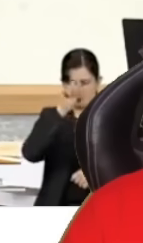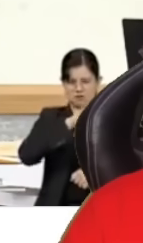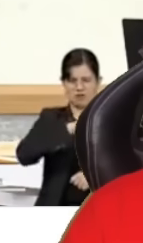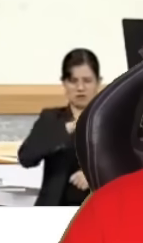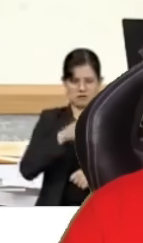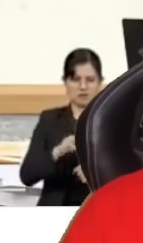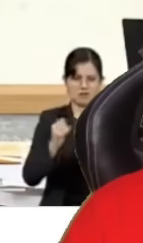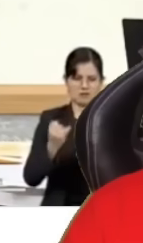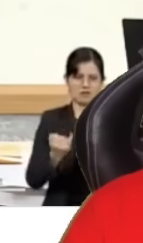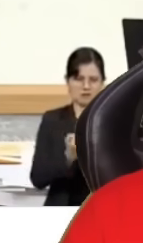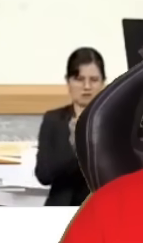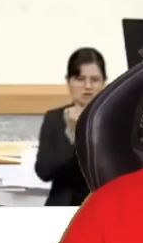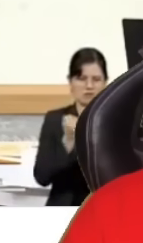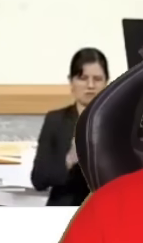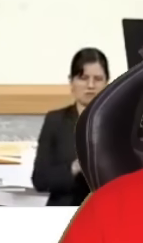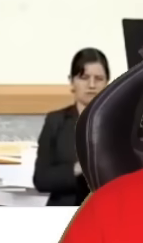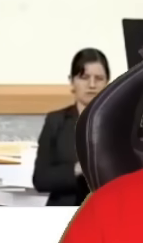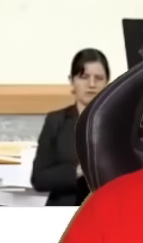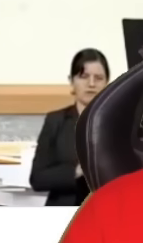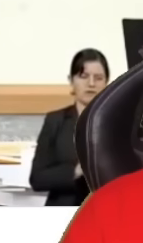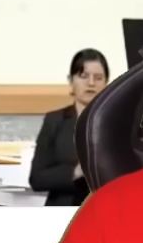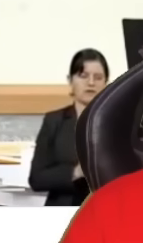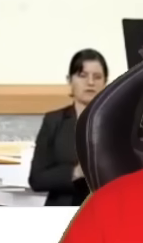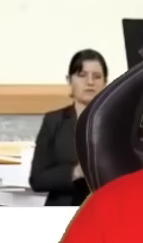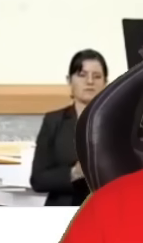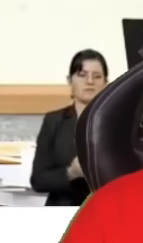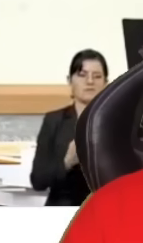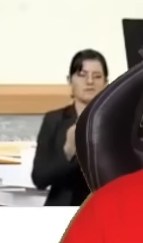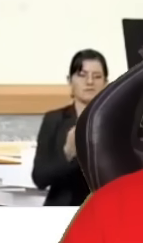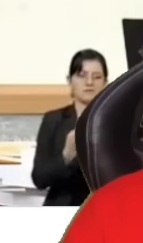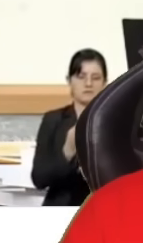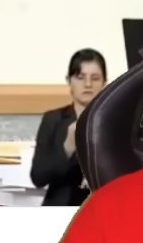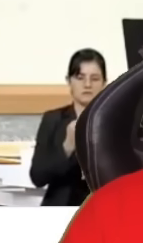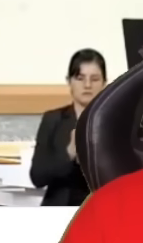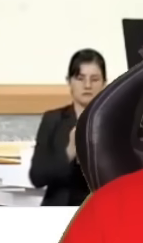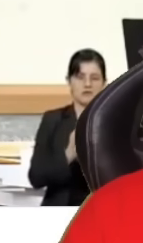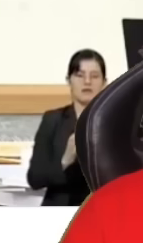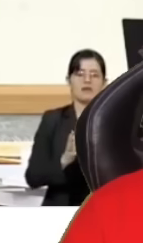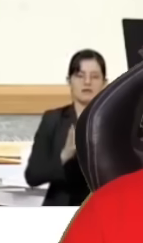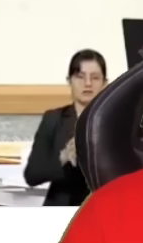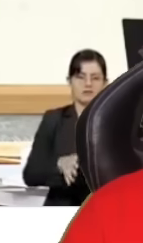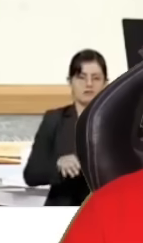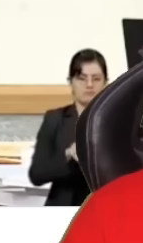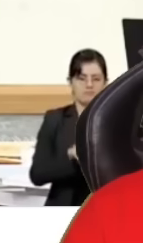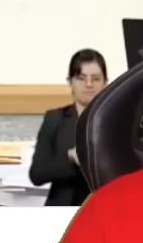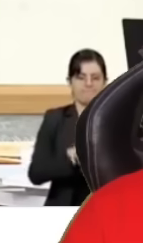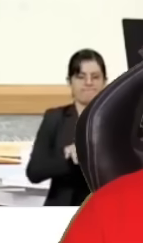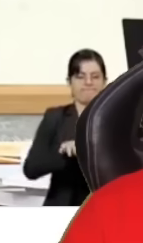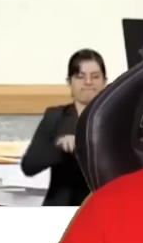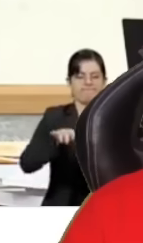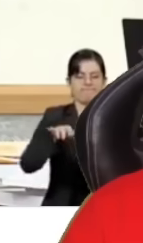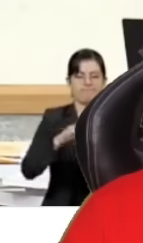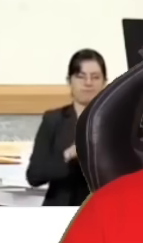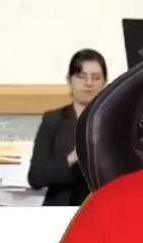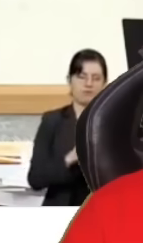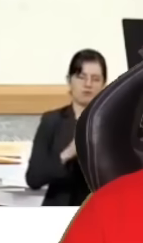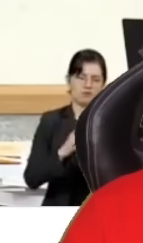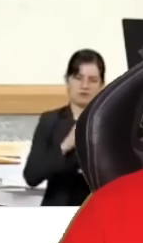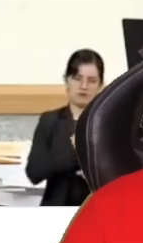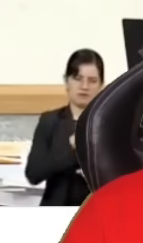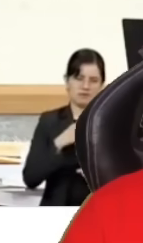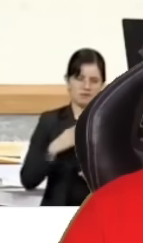decisión esto se desborda y esto eh empieza a impactar de manera innecesaria en ambas